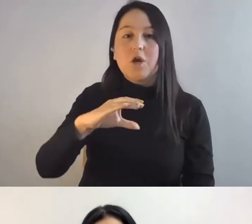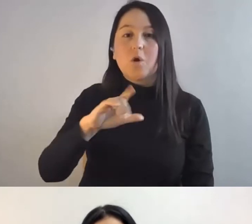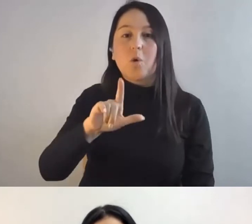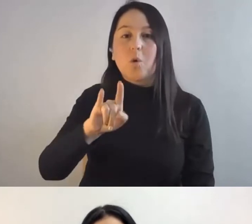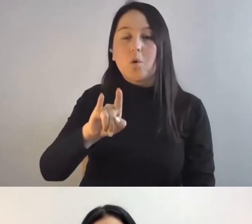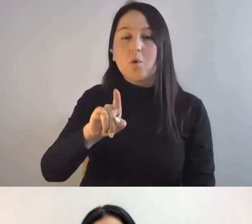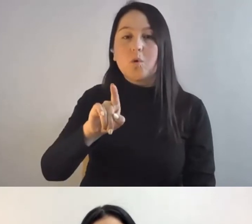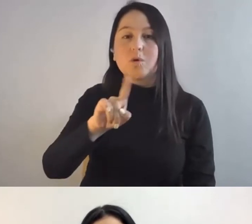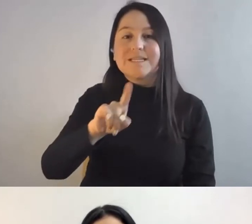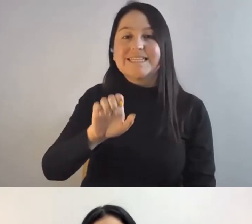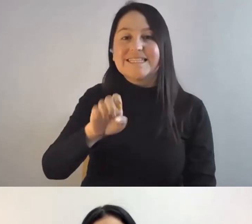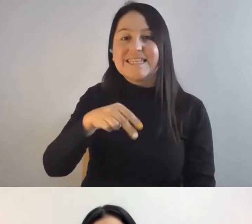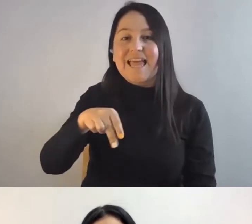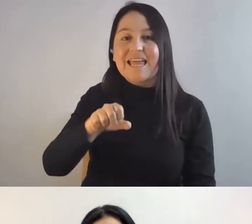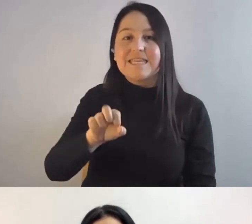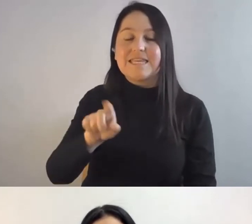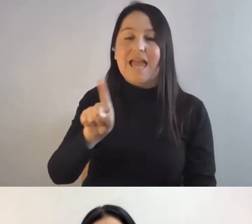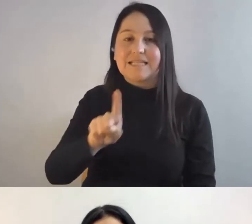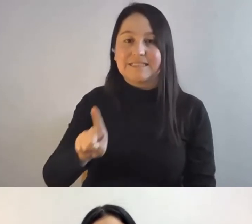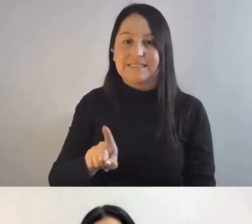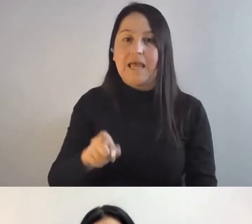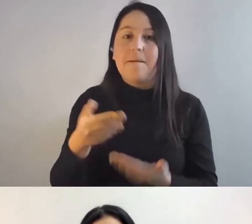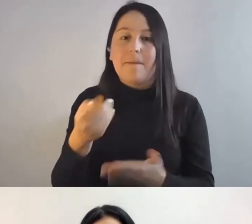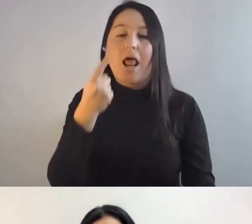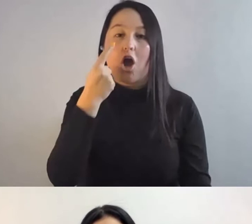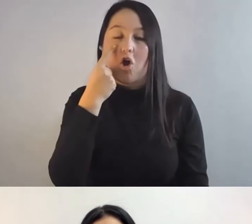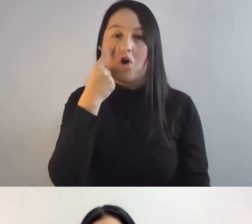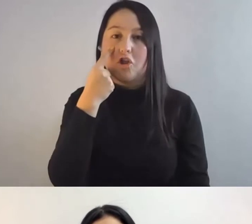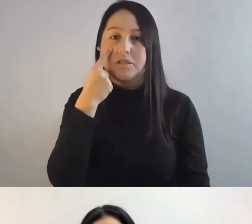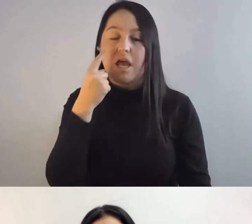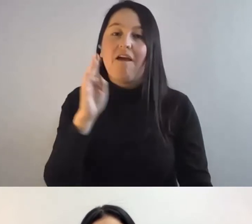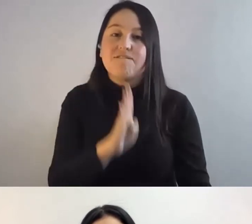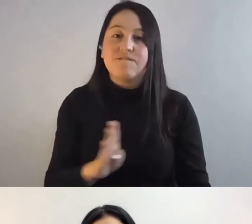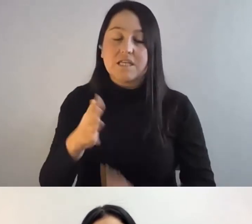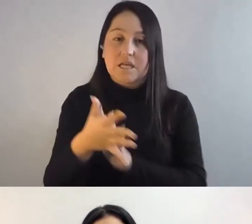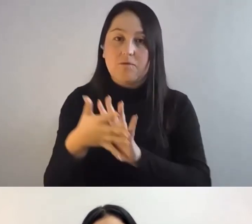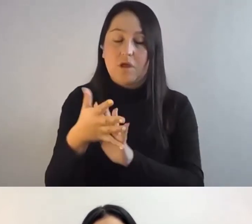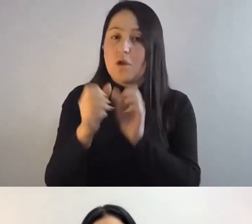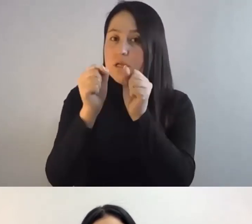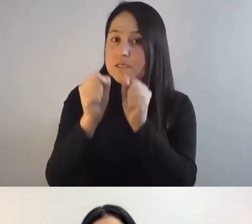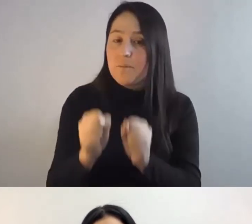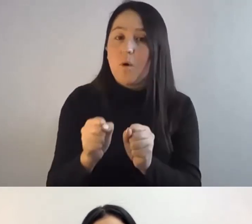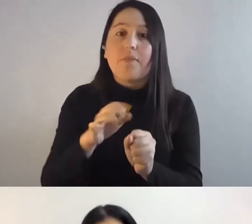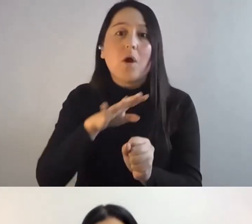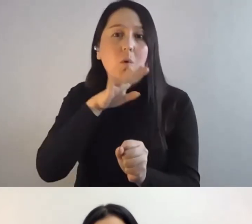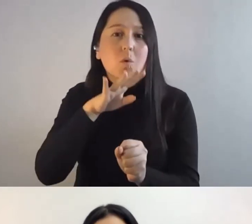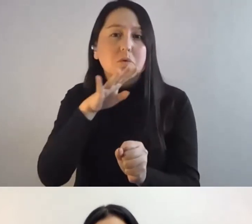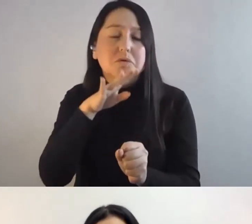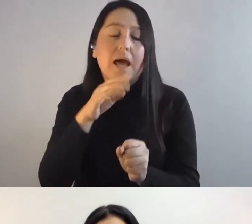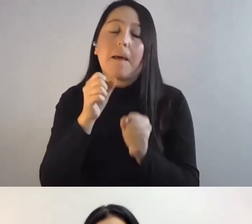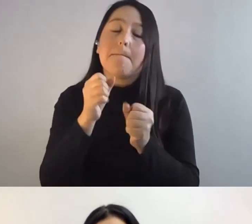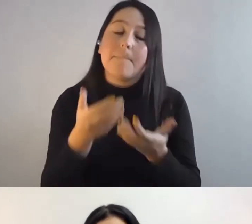para un poco conocer, ¿cierto?, lo básico de la lengua de señas, podría ser útil, dice, a lo mejor para trabajar con los niños, a propósito de la pregunta que salió